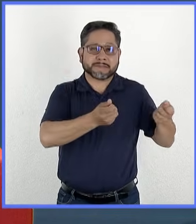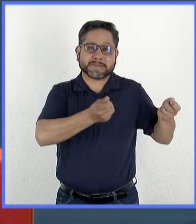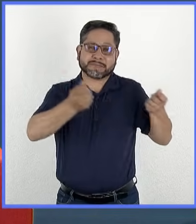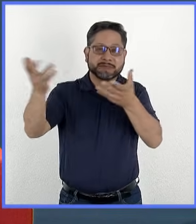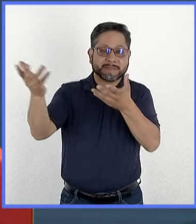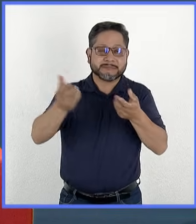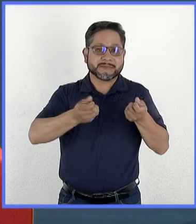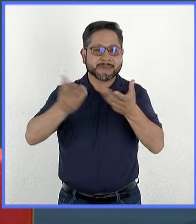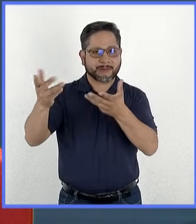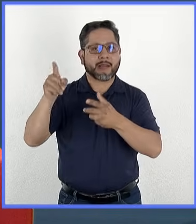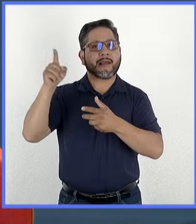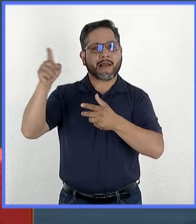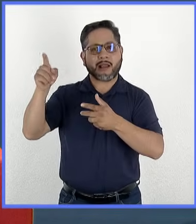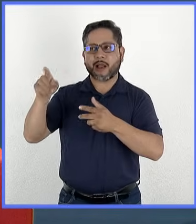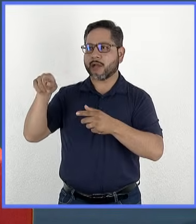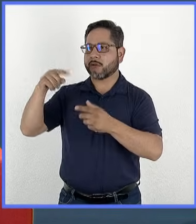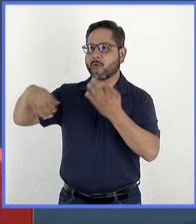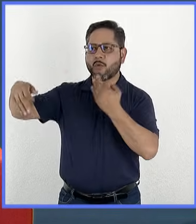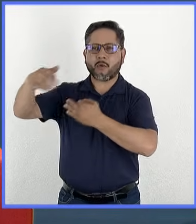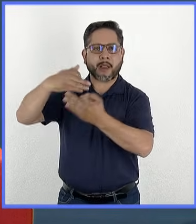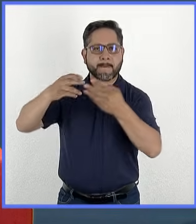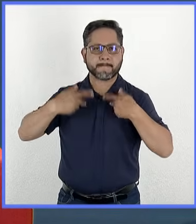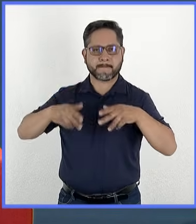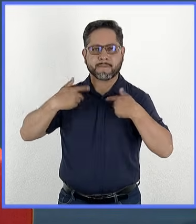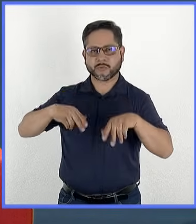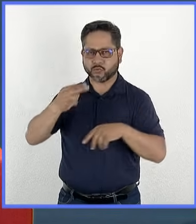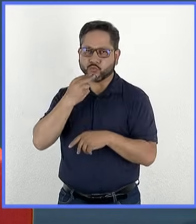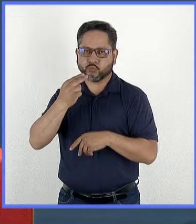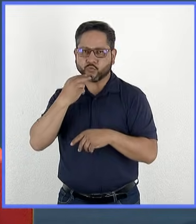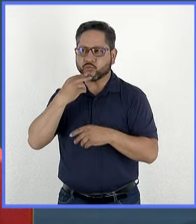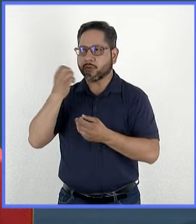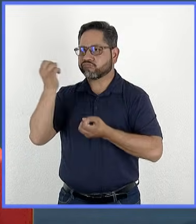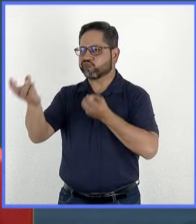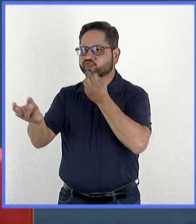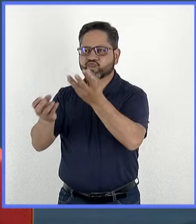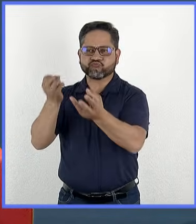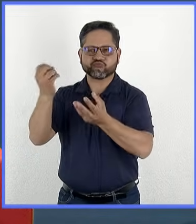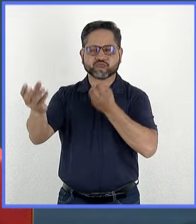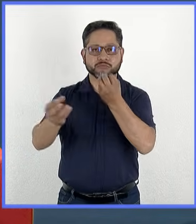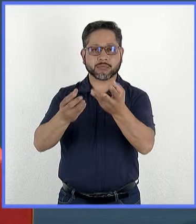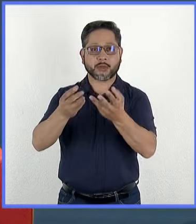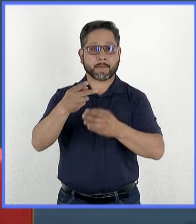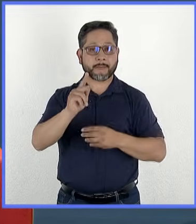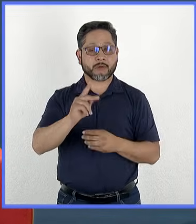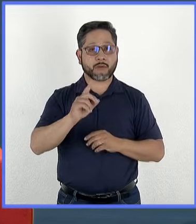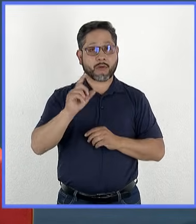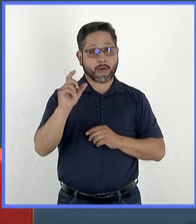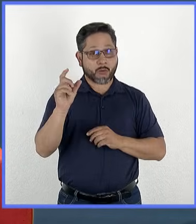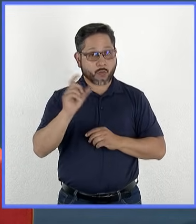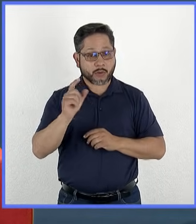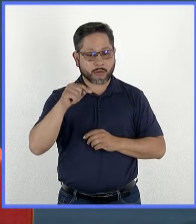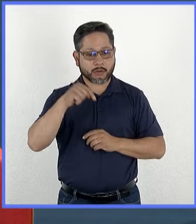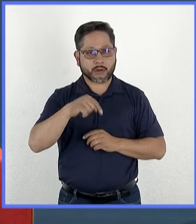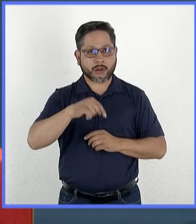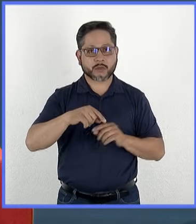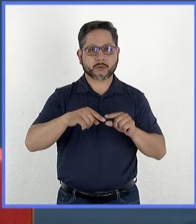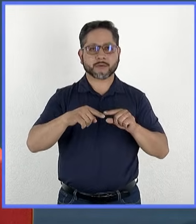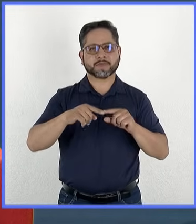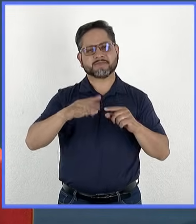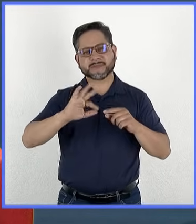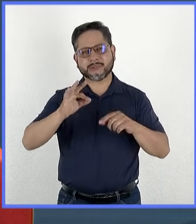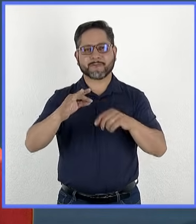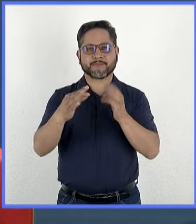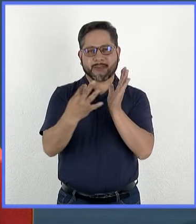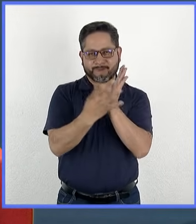presa para el abastecimiento a la población. Sin embargo, cuando el agua fluye a través de las tuberías,